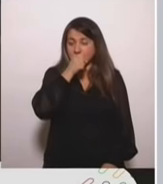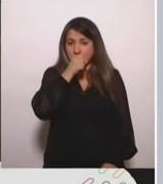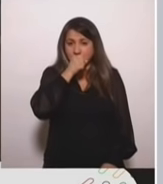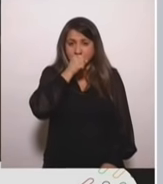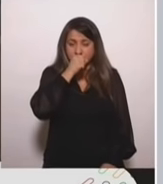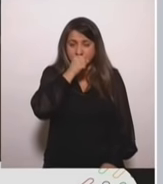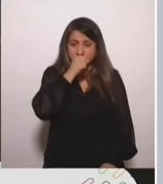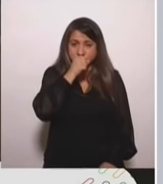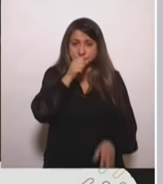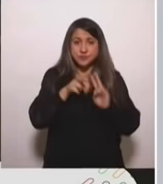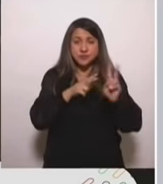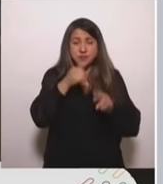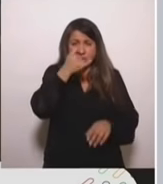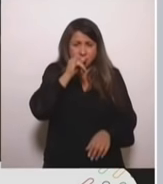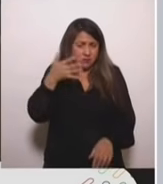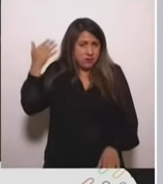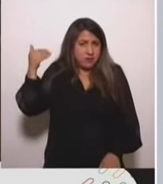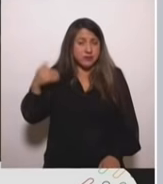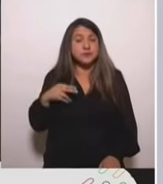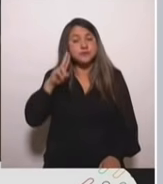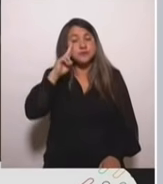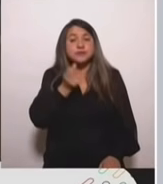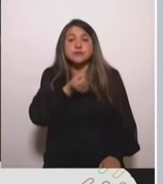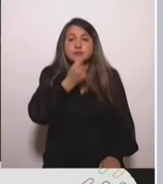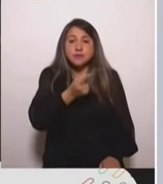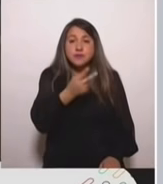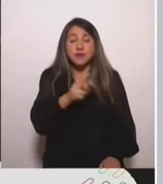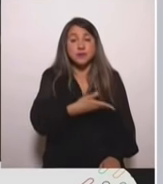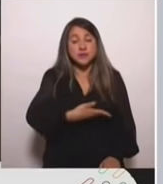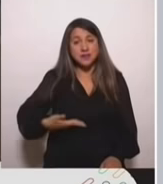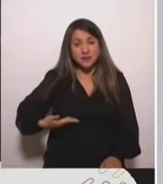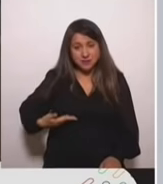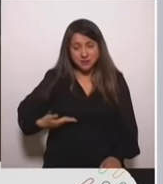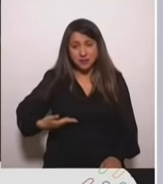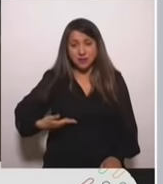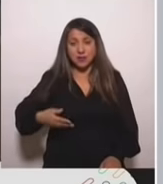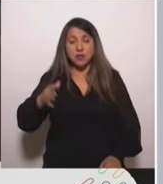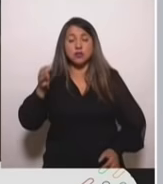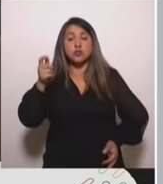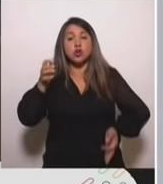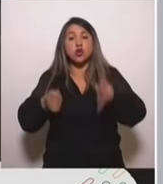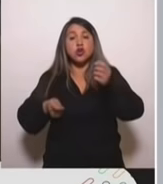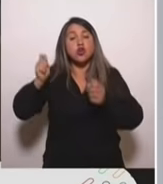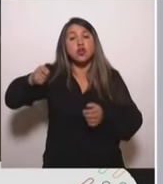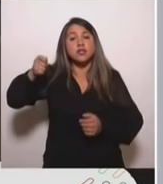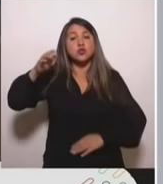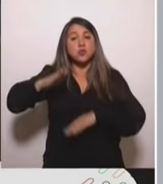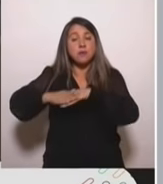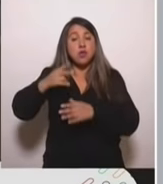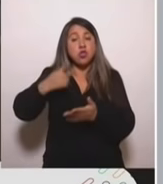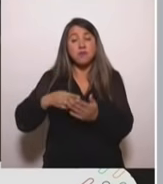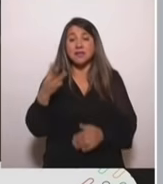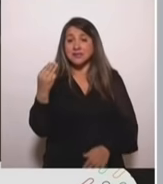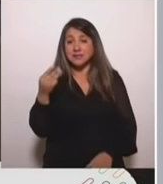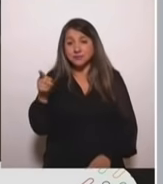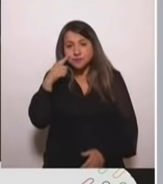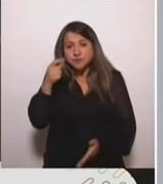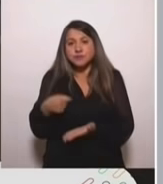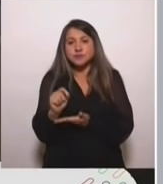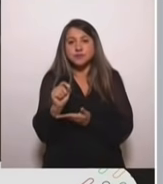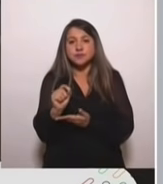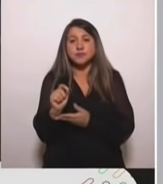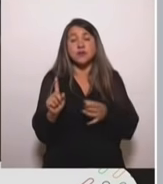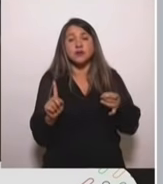También hay un punto que es bien relevante y que creo que hay una transversalidad sobre el tema que se está discutiendo. Los problemas que tiene la prisión preventiva